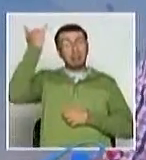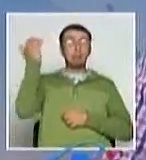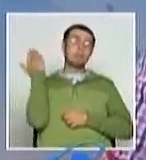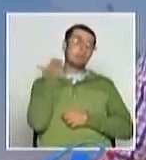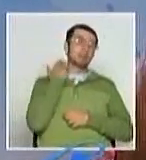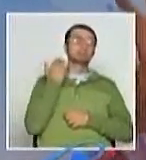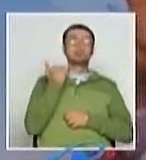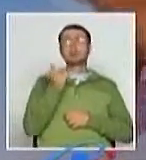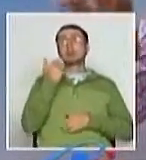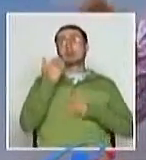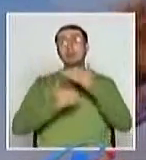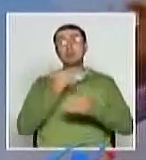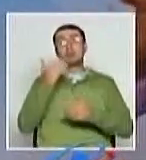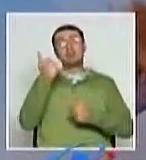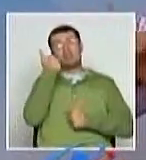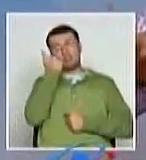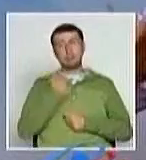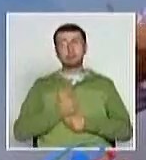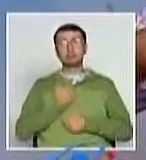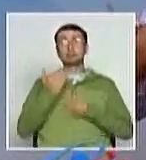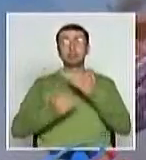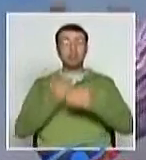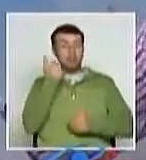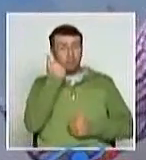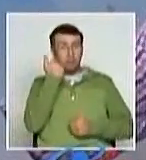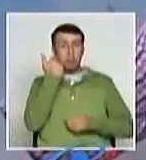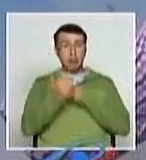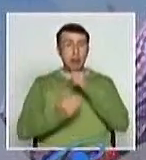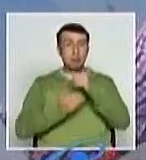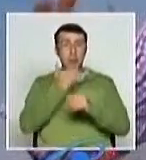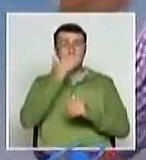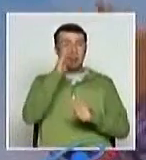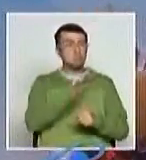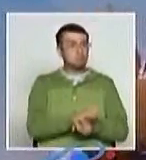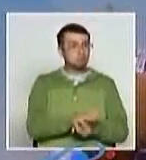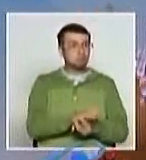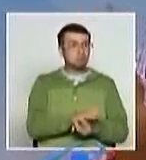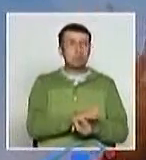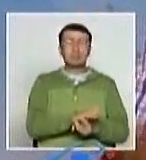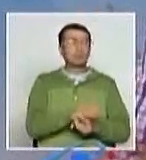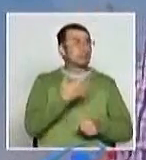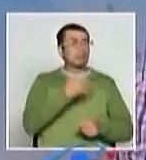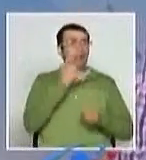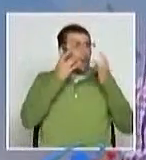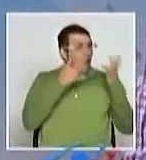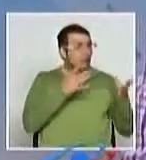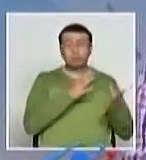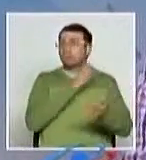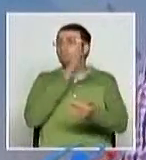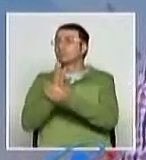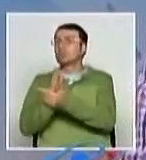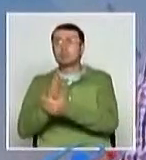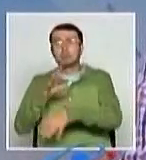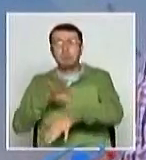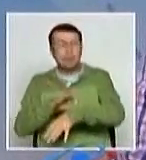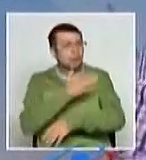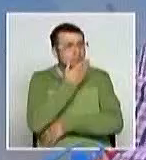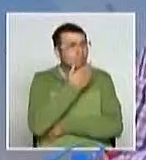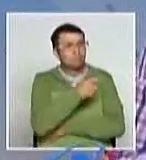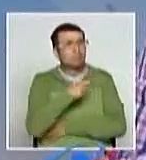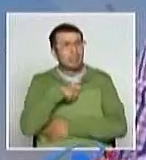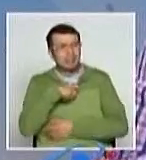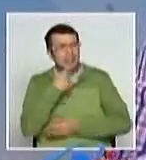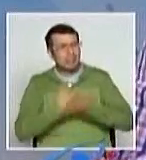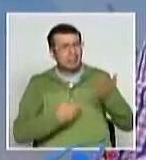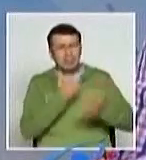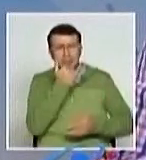la enfermedad Porque empezamos a taparla y ya después le queda a uno como médico muy difícil saber que tiene el paciente entonces